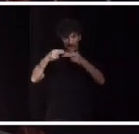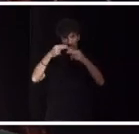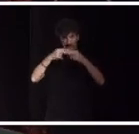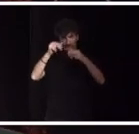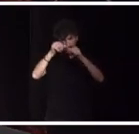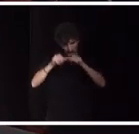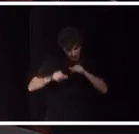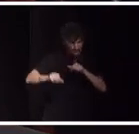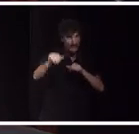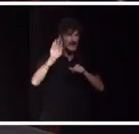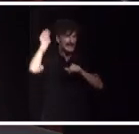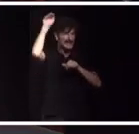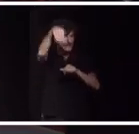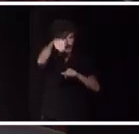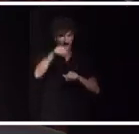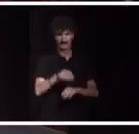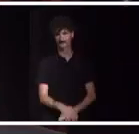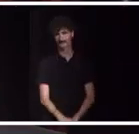la nuestra.